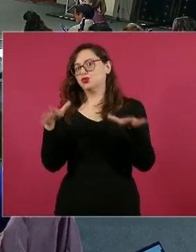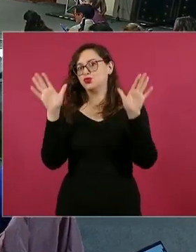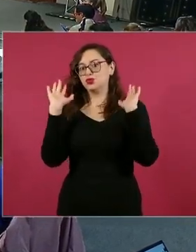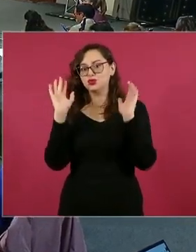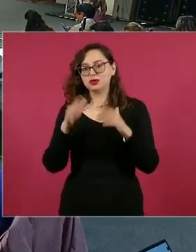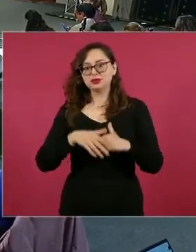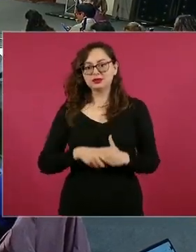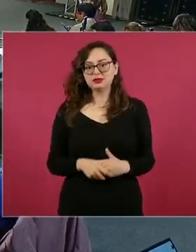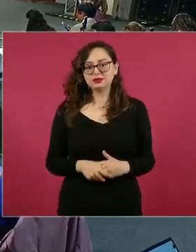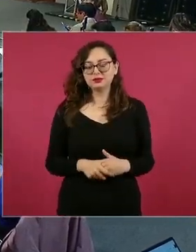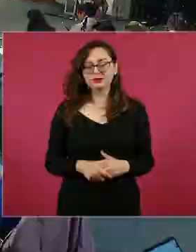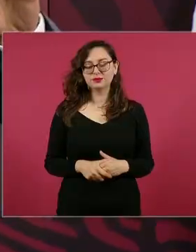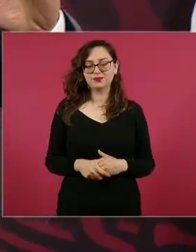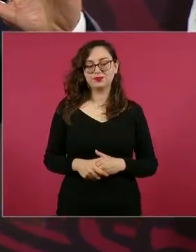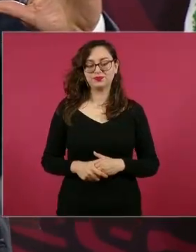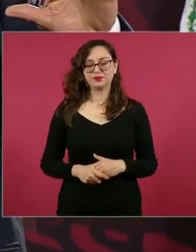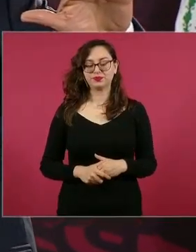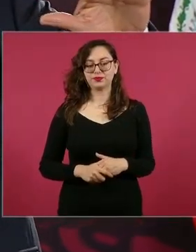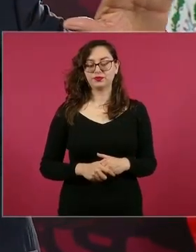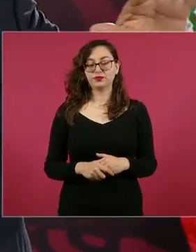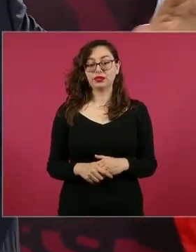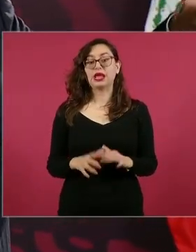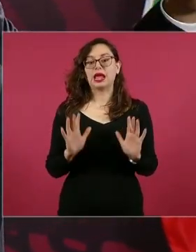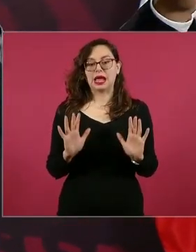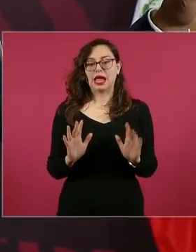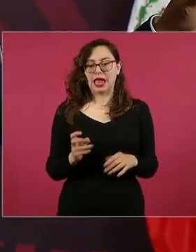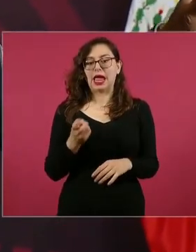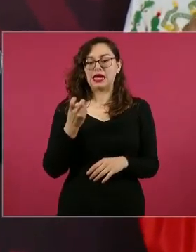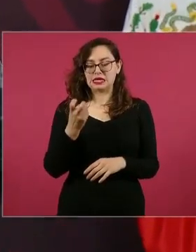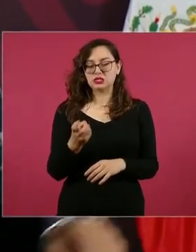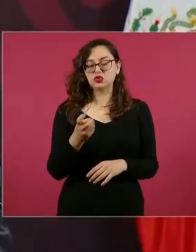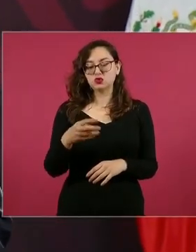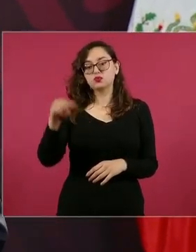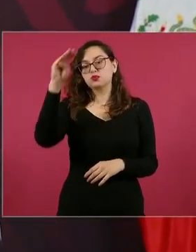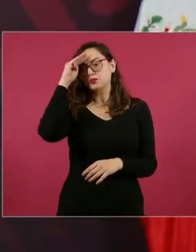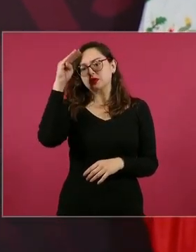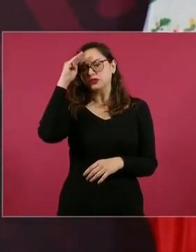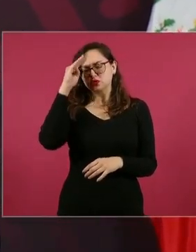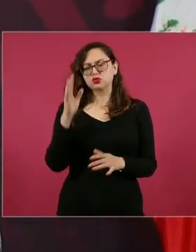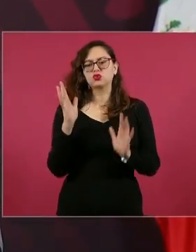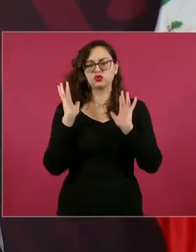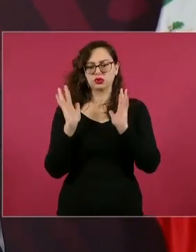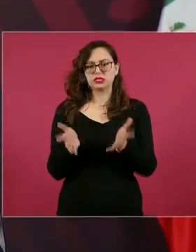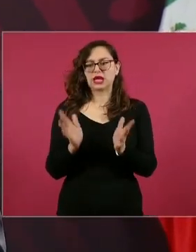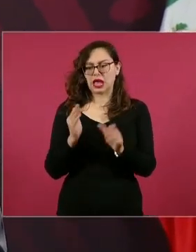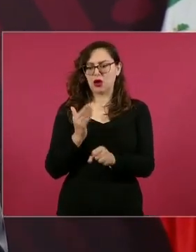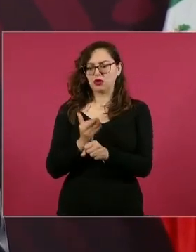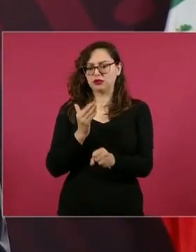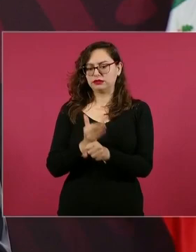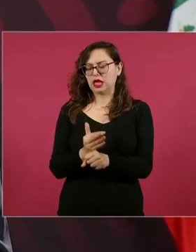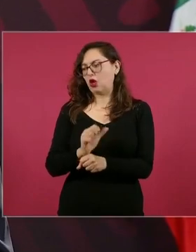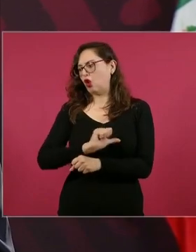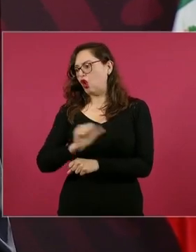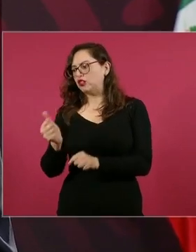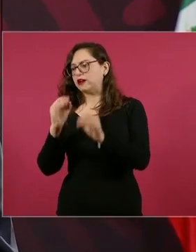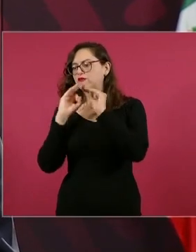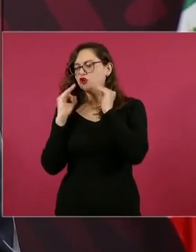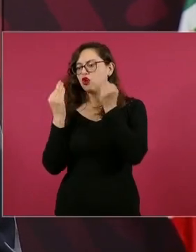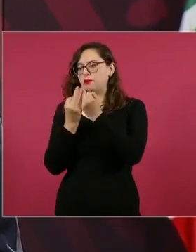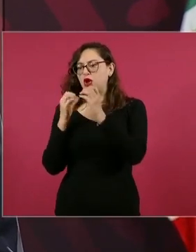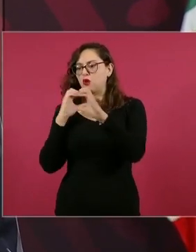información entonces ya esa yo creo que ya lo superamos Y qué bueno